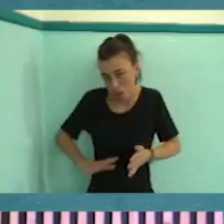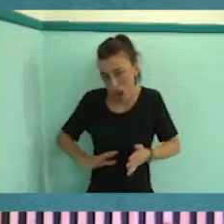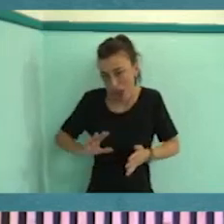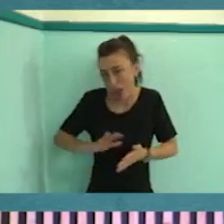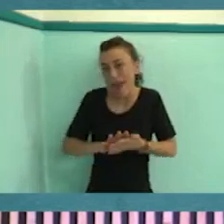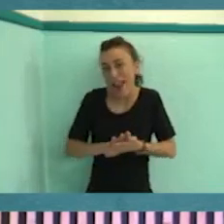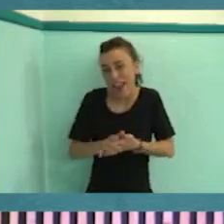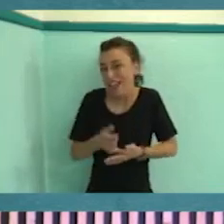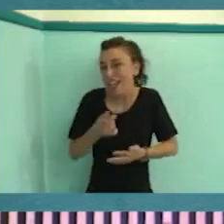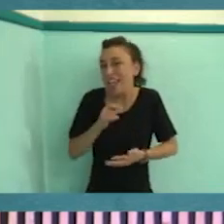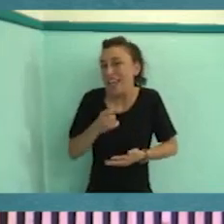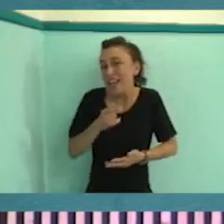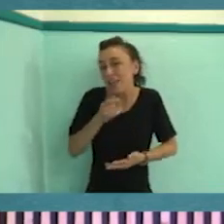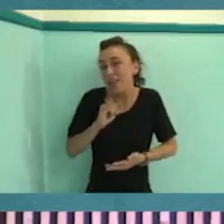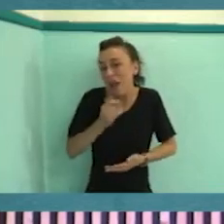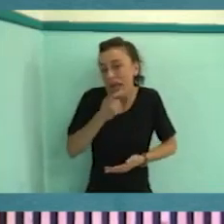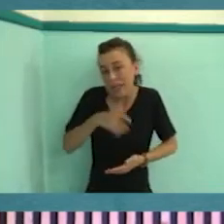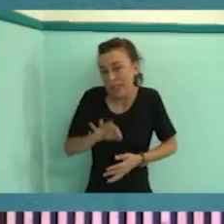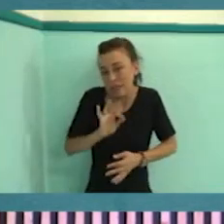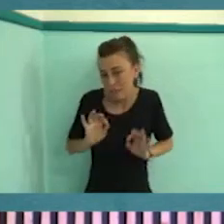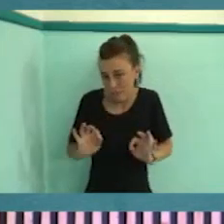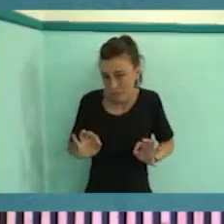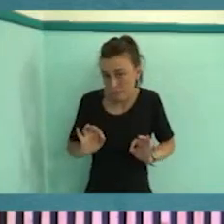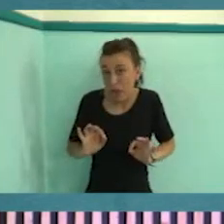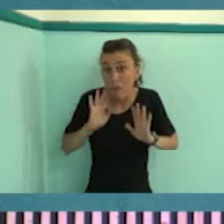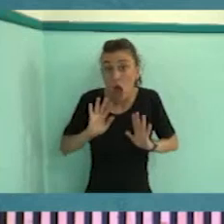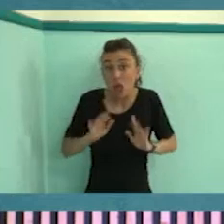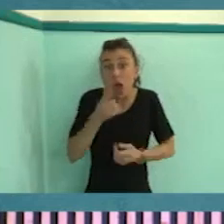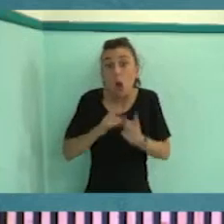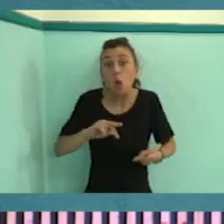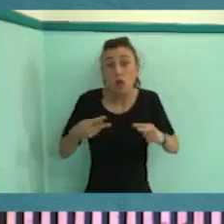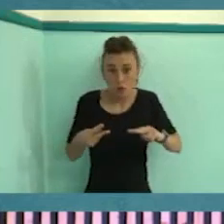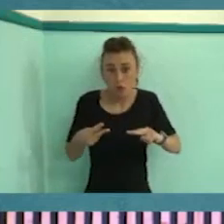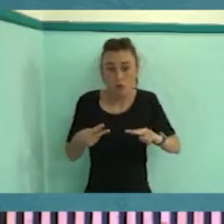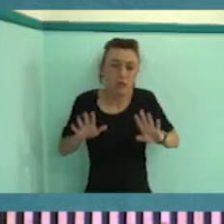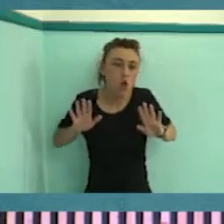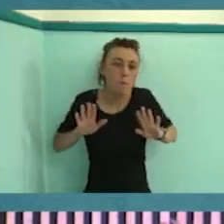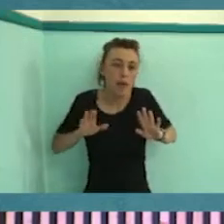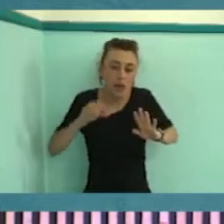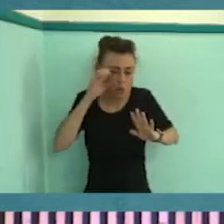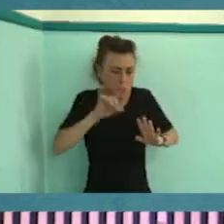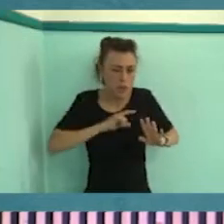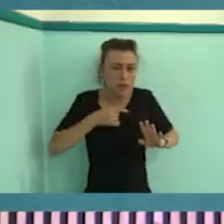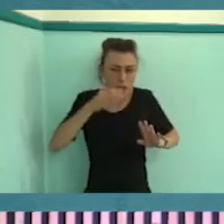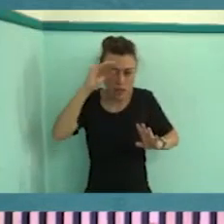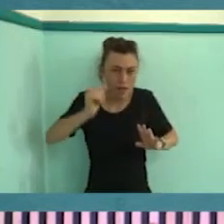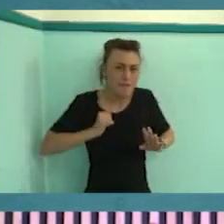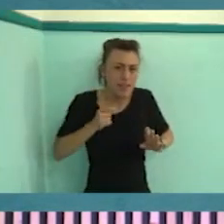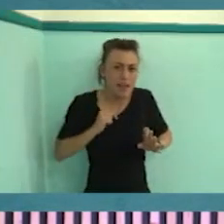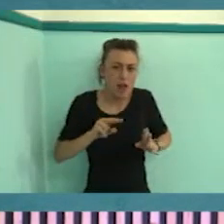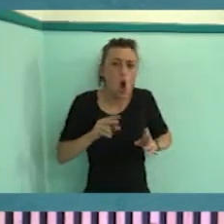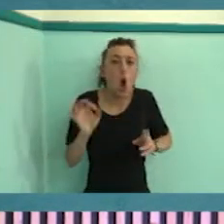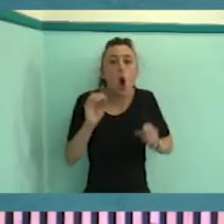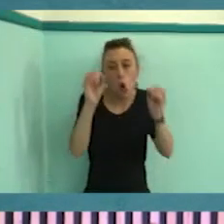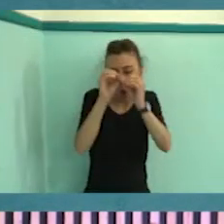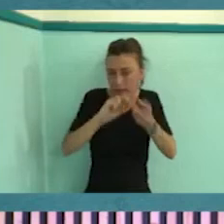elige pero ahí por ejemplo tenemos alguno traducido y si no pues escúchame la Inteligencia artificial tú le pones ahí el de esto y te lo traduce o Google Translate